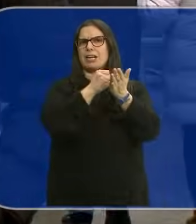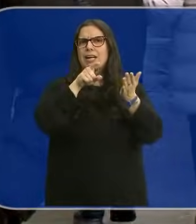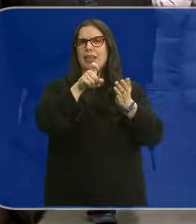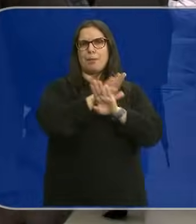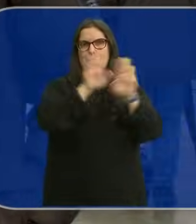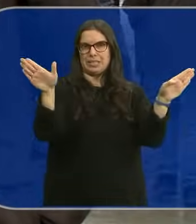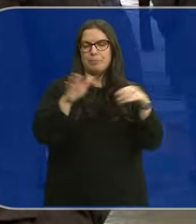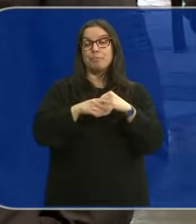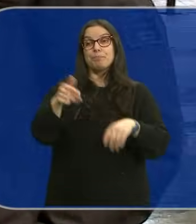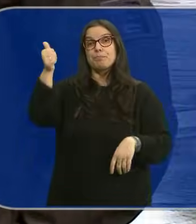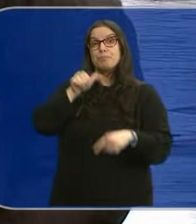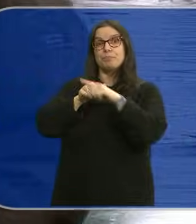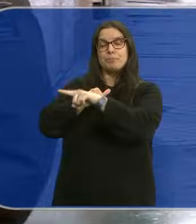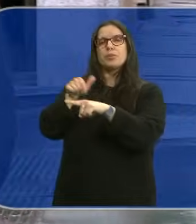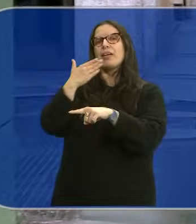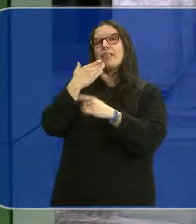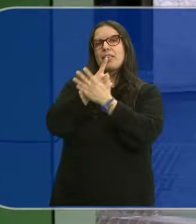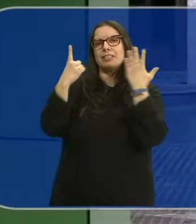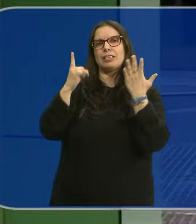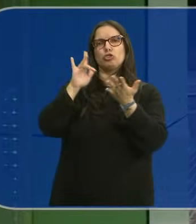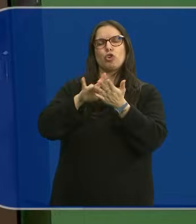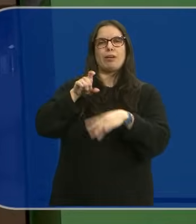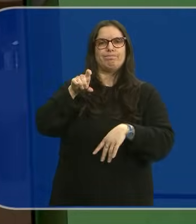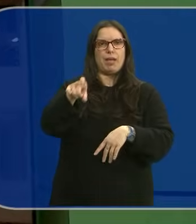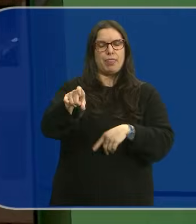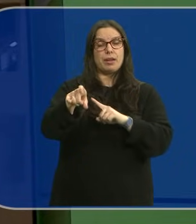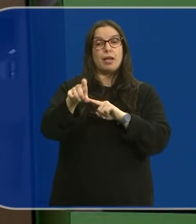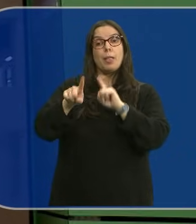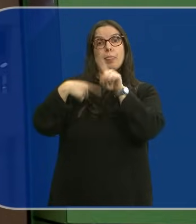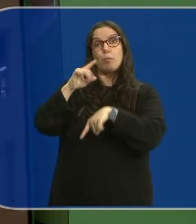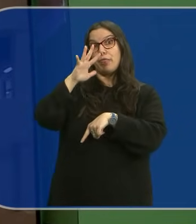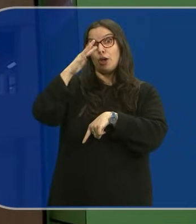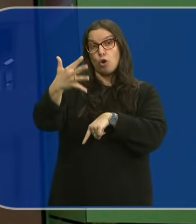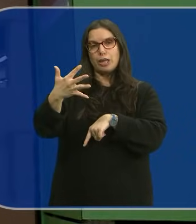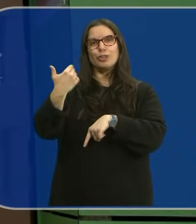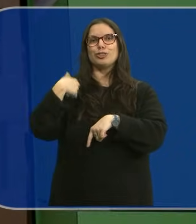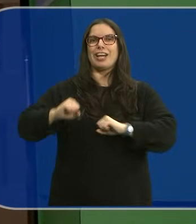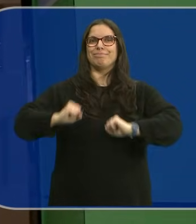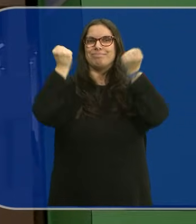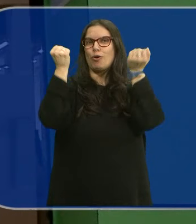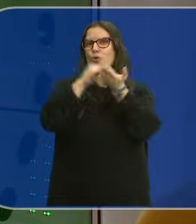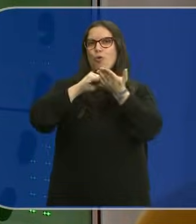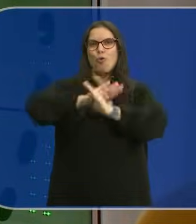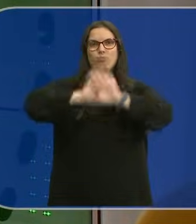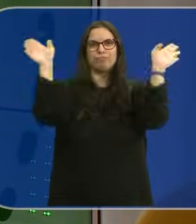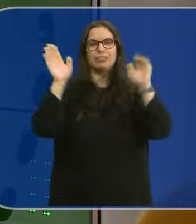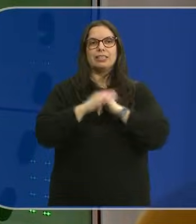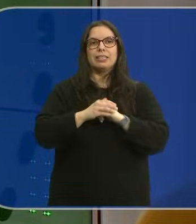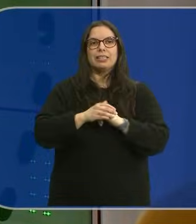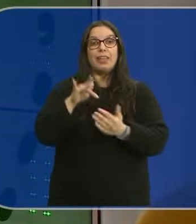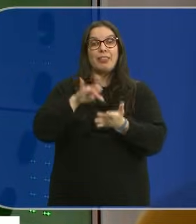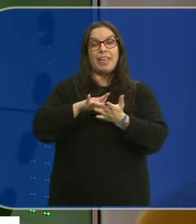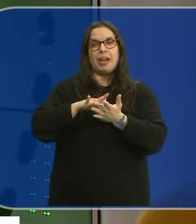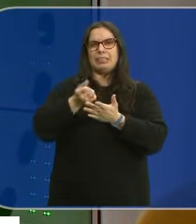A Samuel le diagnosticaron leucemia a los 16. 5 años después llegaba la buena noticia, se había curado. Y ese día en el que